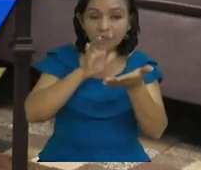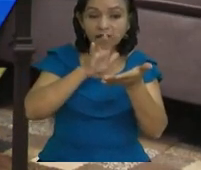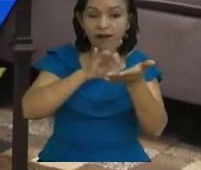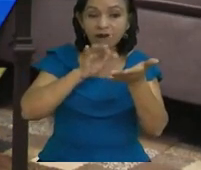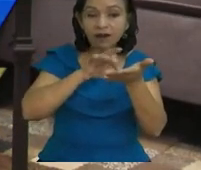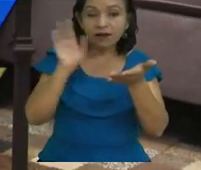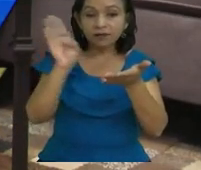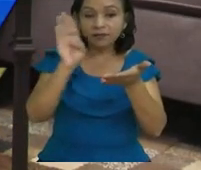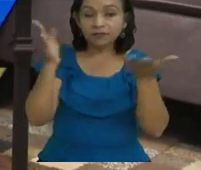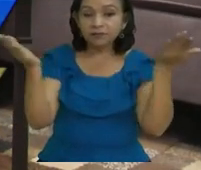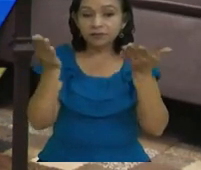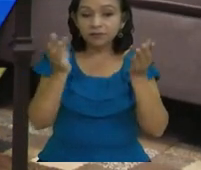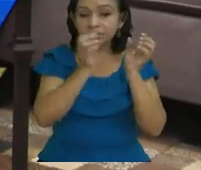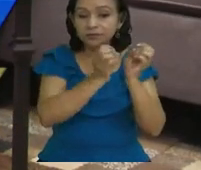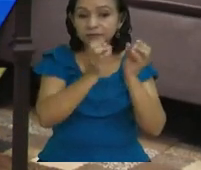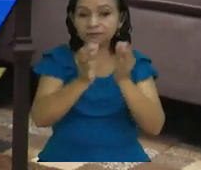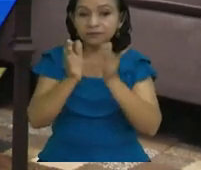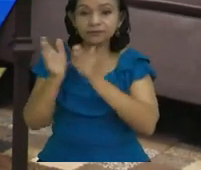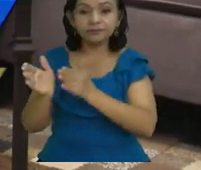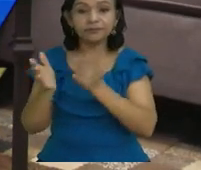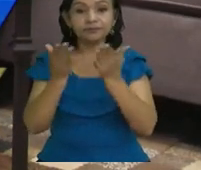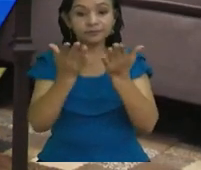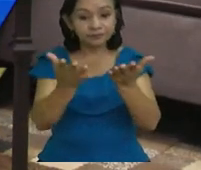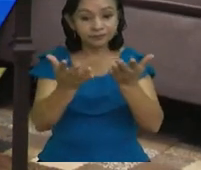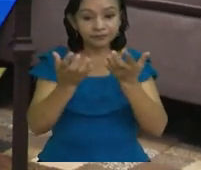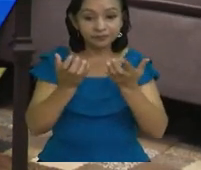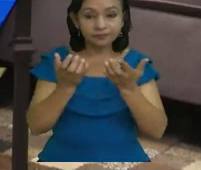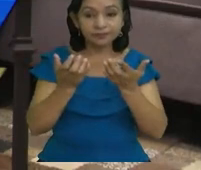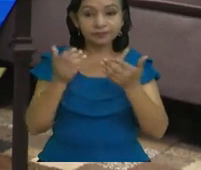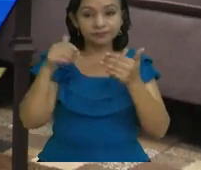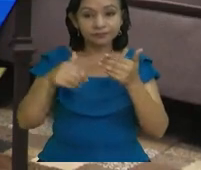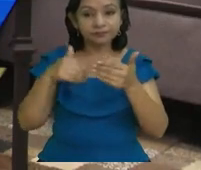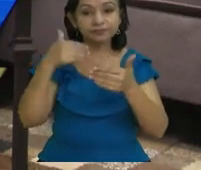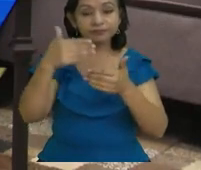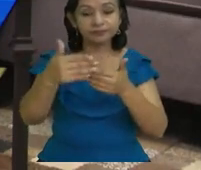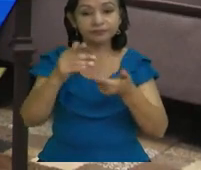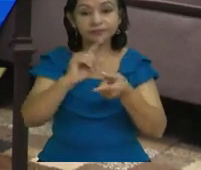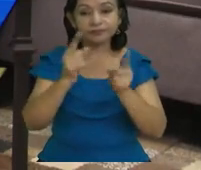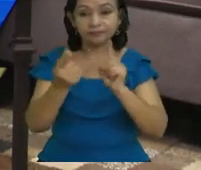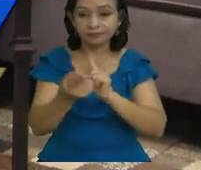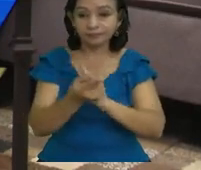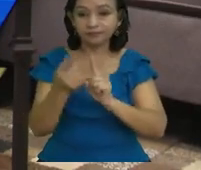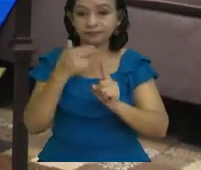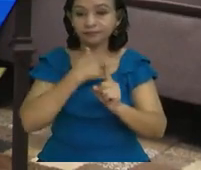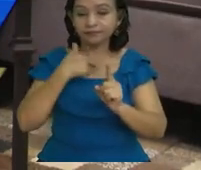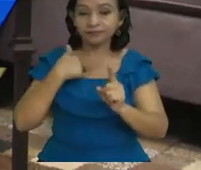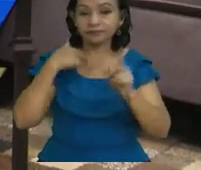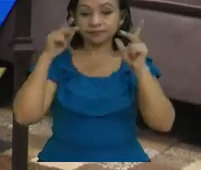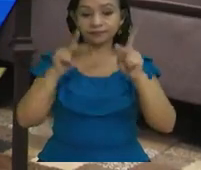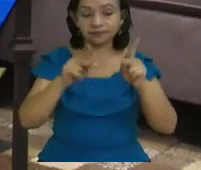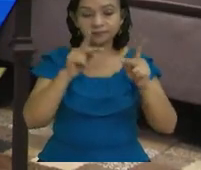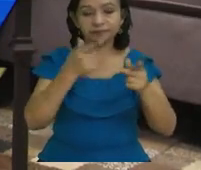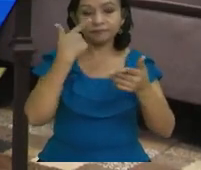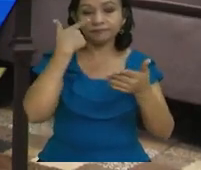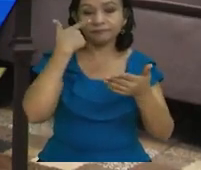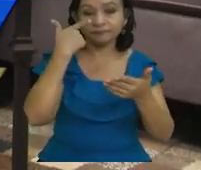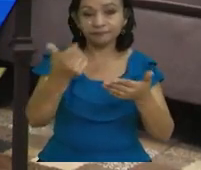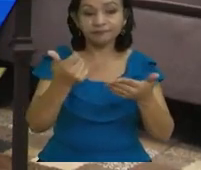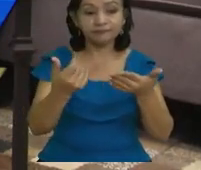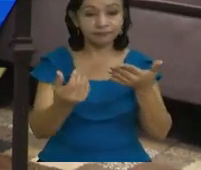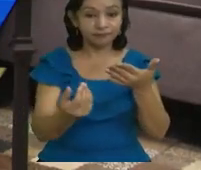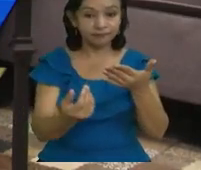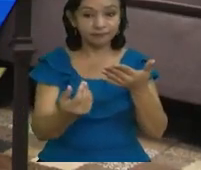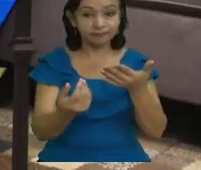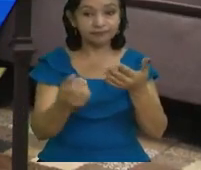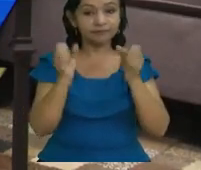ciclos del arroz. Estamos en el proceso de la transferencia y hacer que el productor la conozca, porque si bien es cierto,